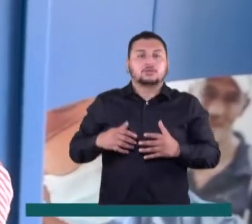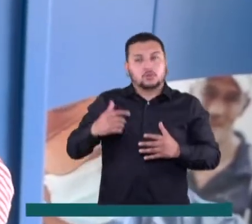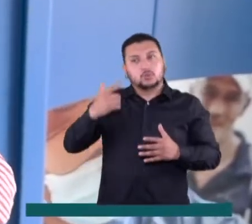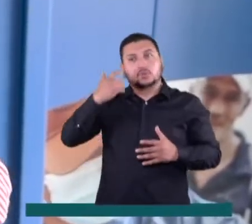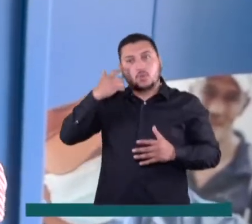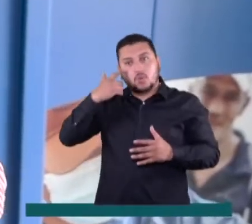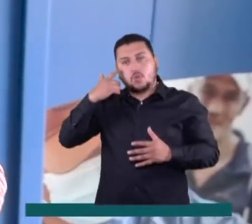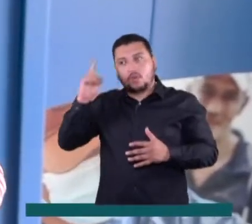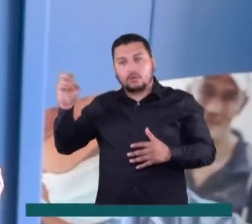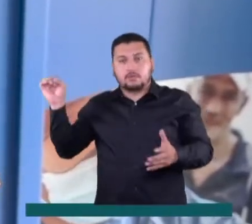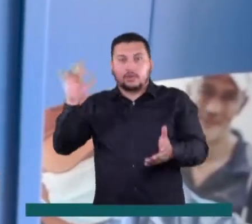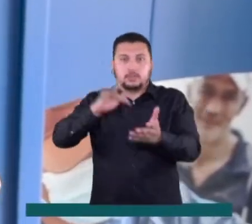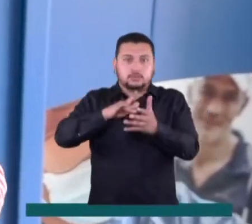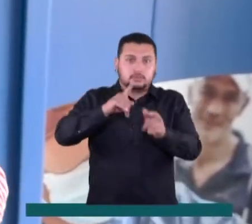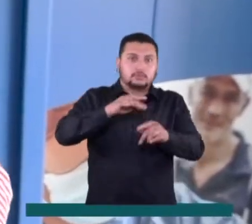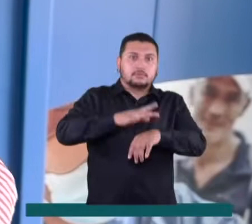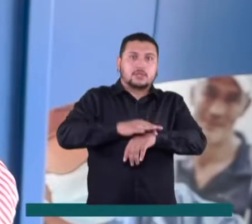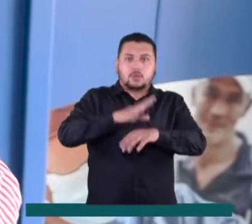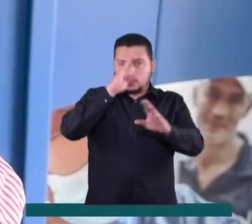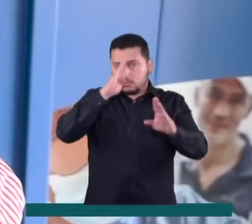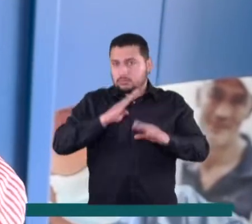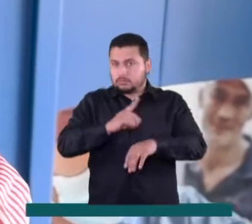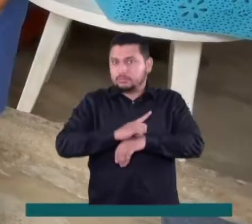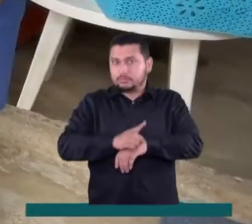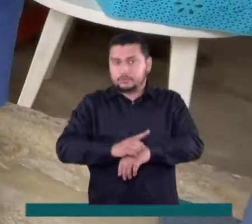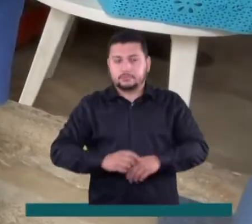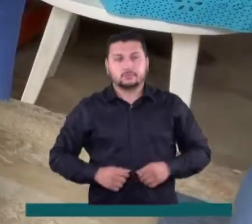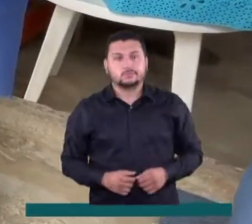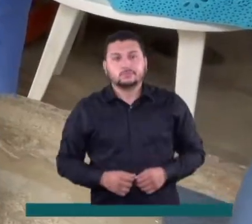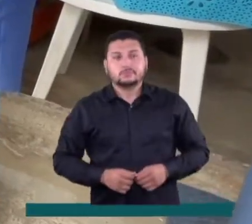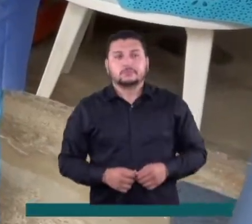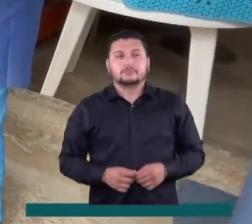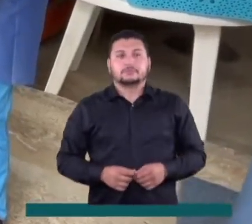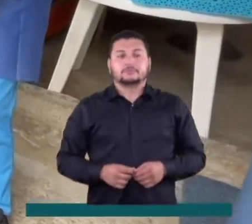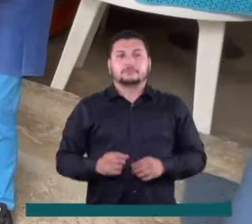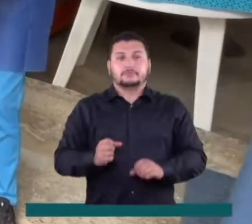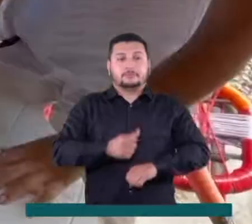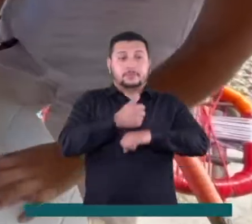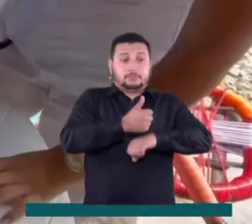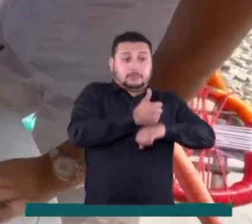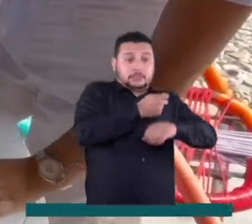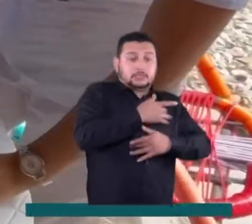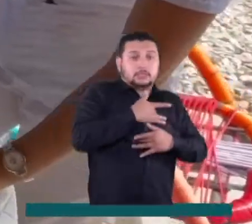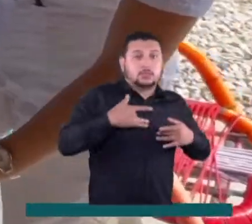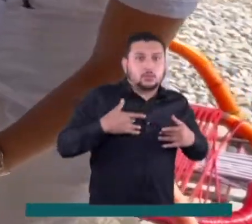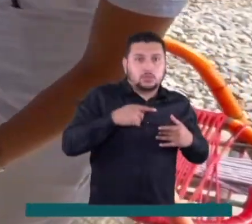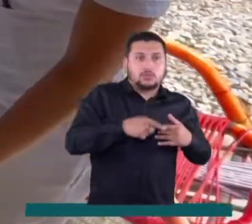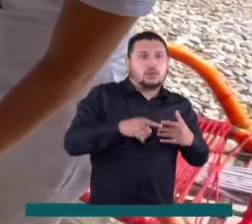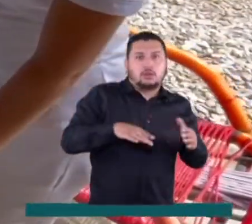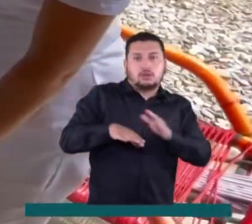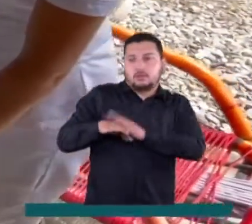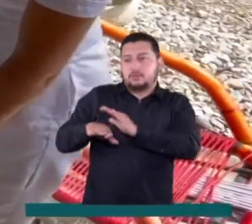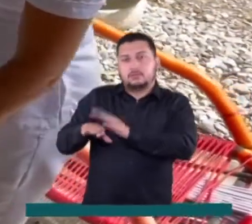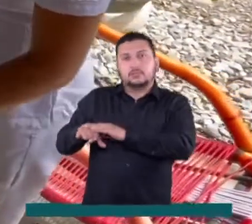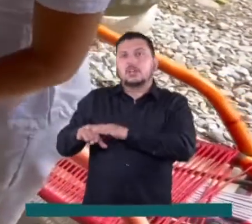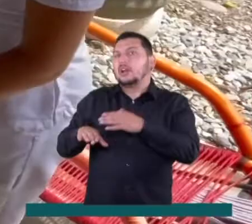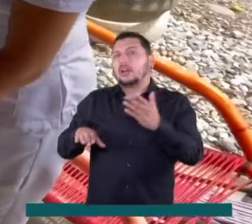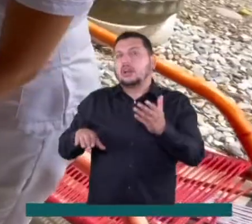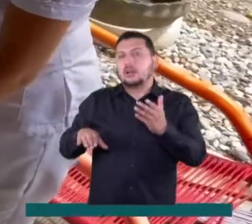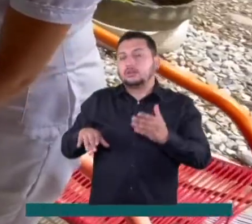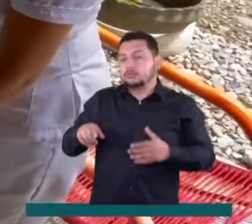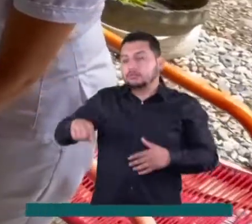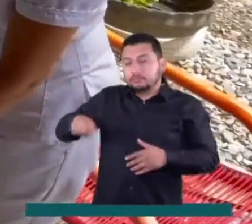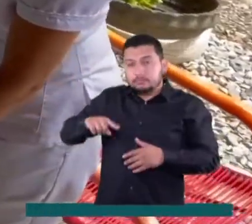en la cara, puedan acudir al médico para ser atendidos de manera oportuna. Las autoridades de salud recuerdan a la ciudadanía que los contagios de esta enfermedad